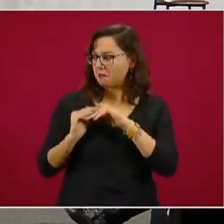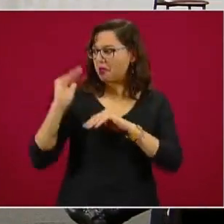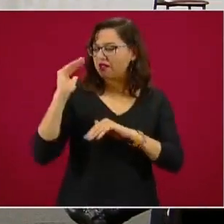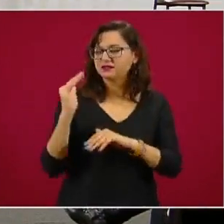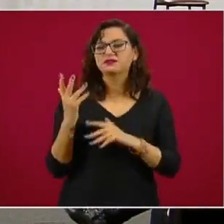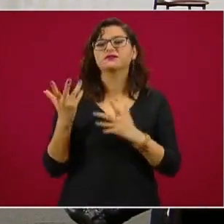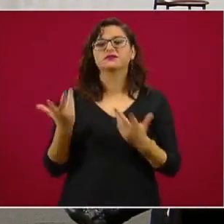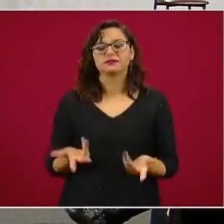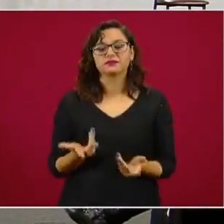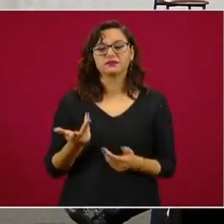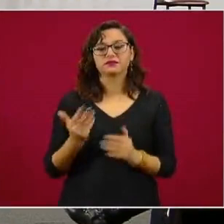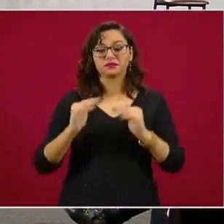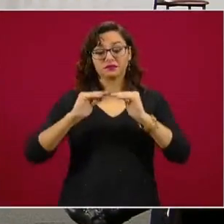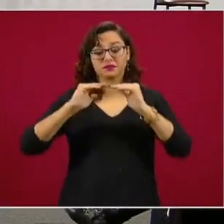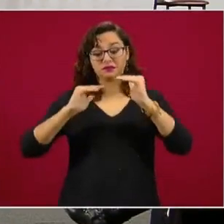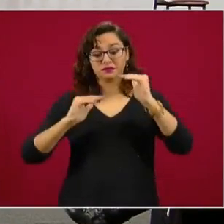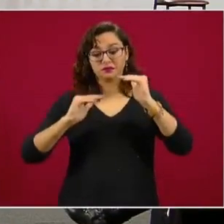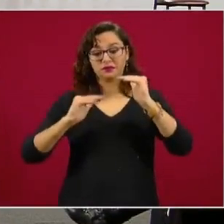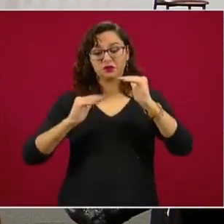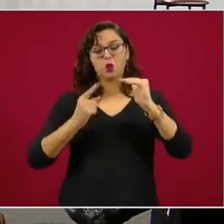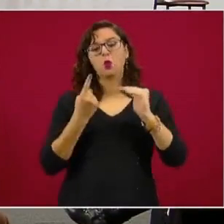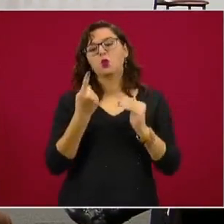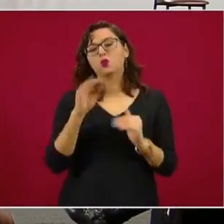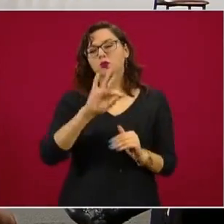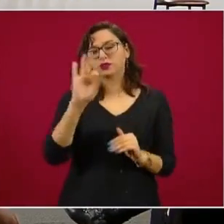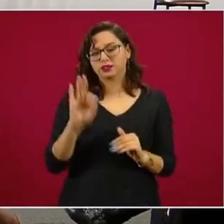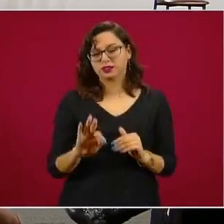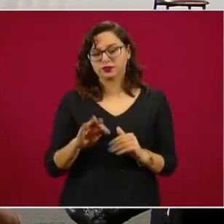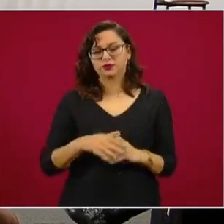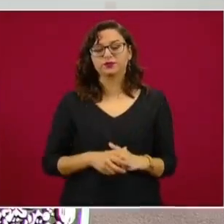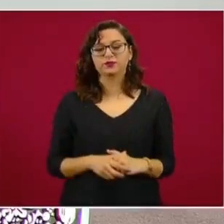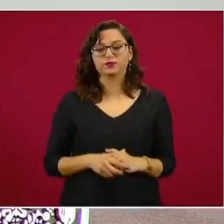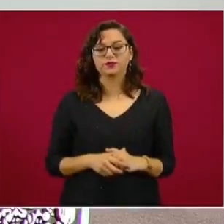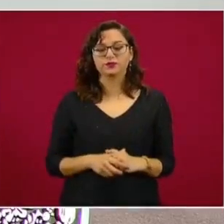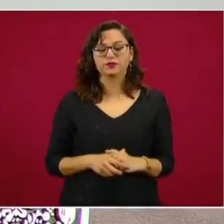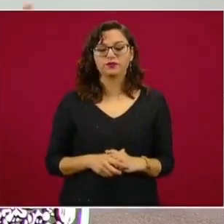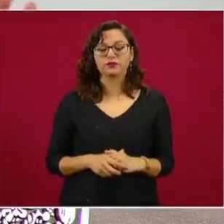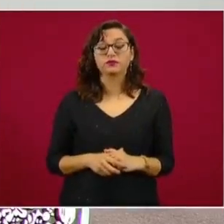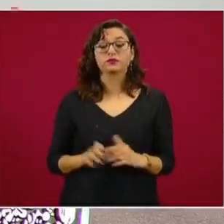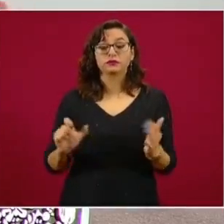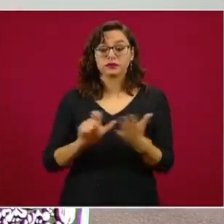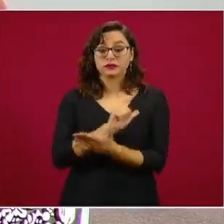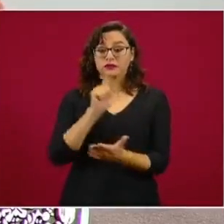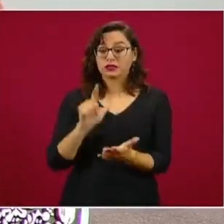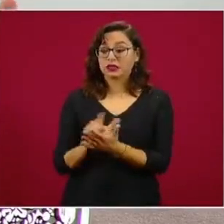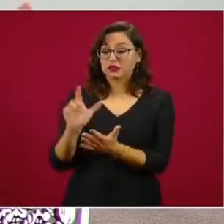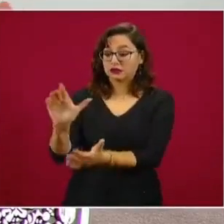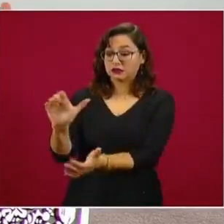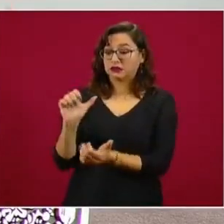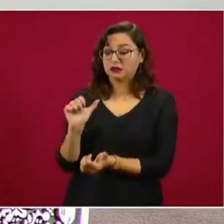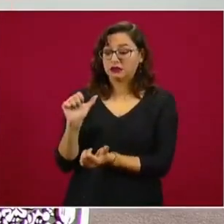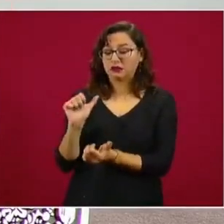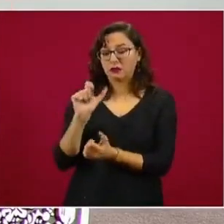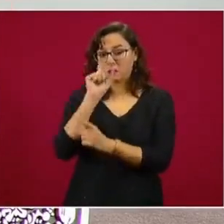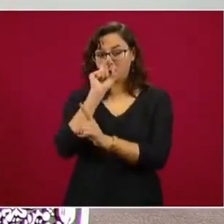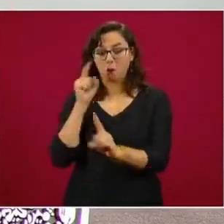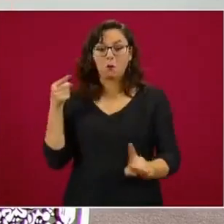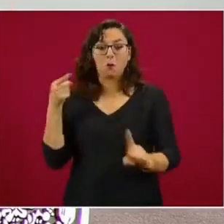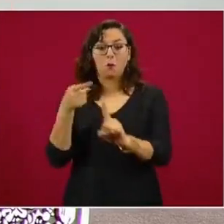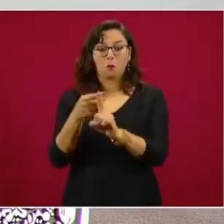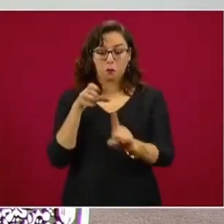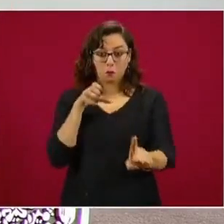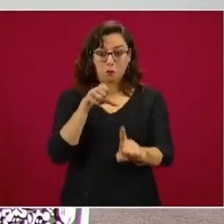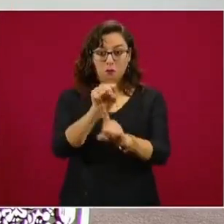del 1%, del 0.5%. Y comparado con la Ley de Ingresos, con que era nuestra meta, nuestro